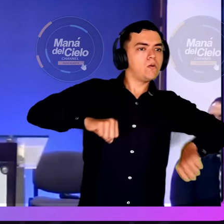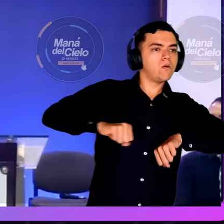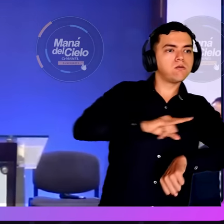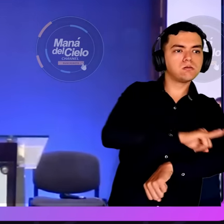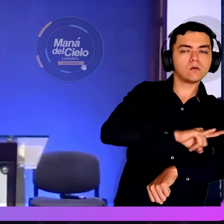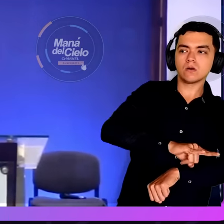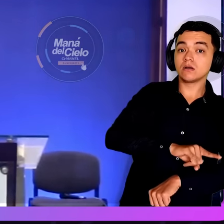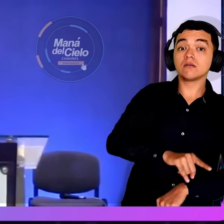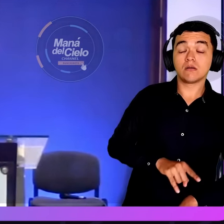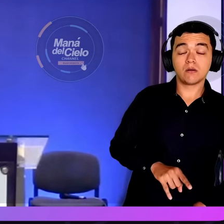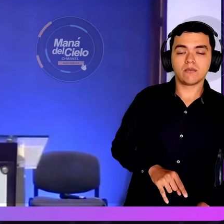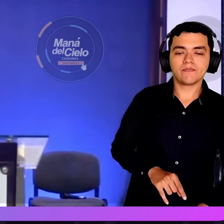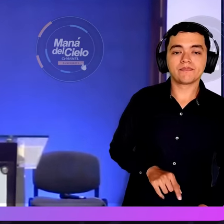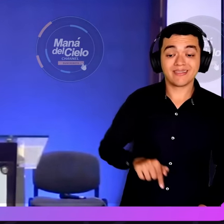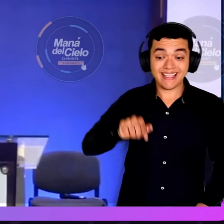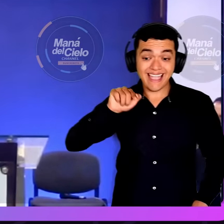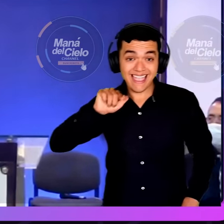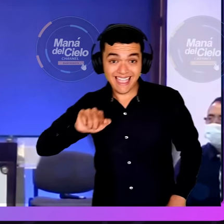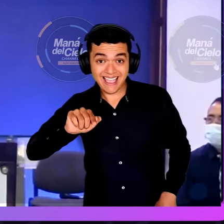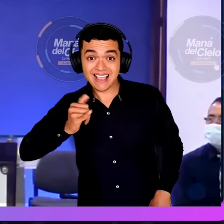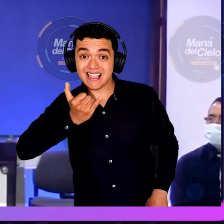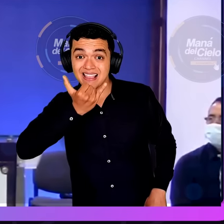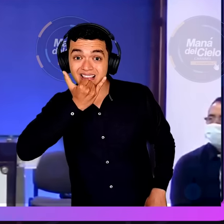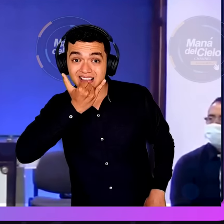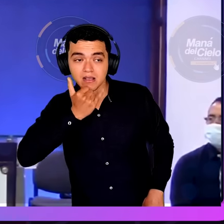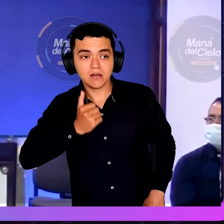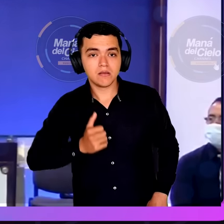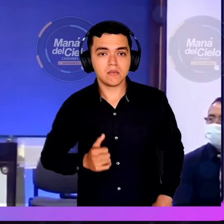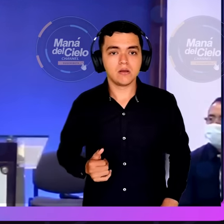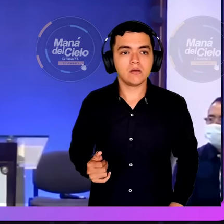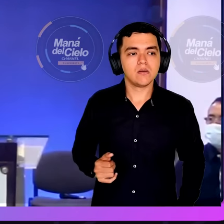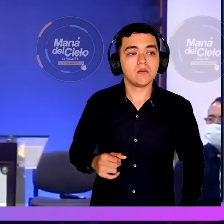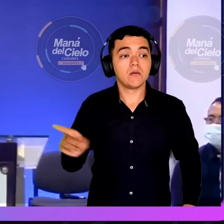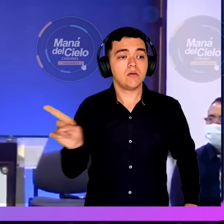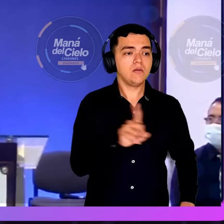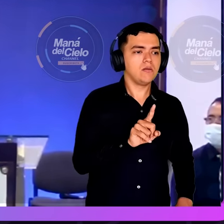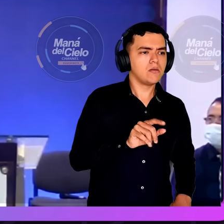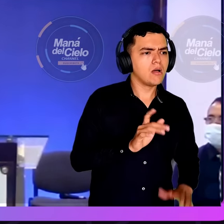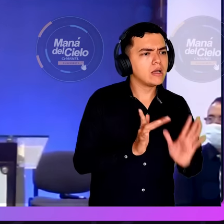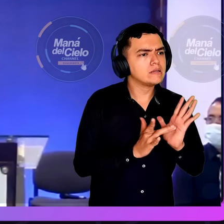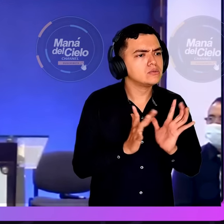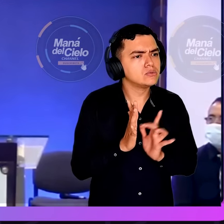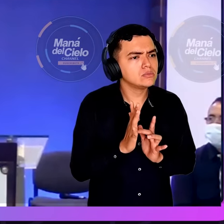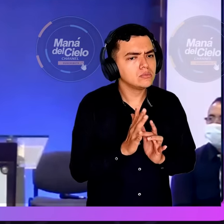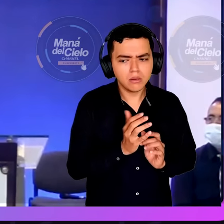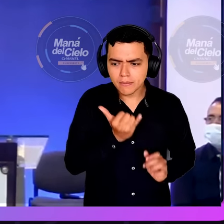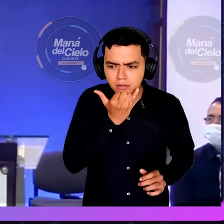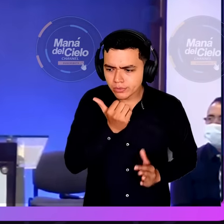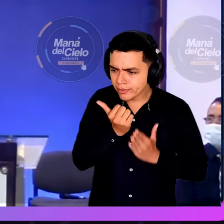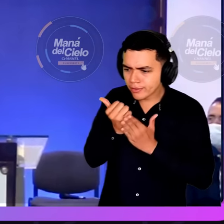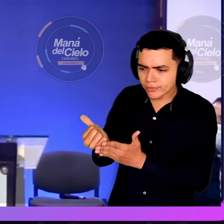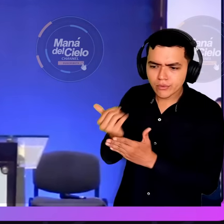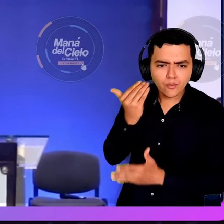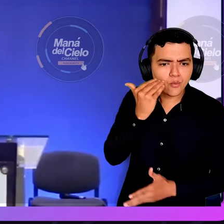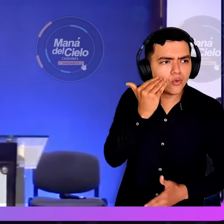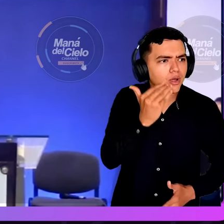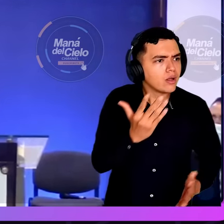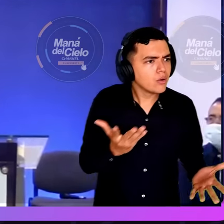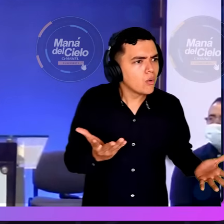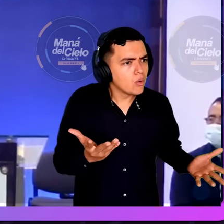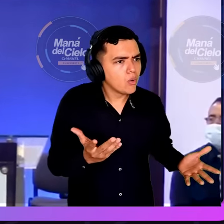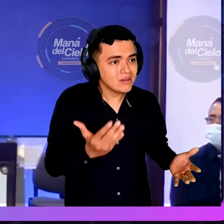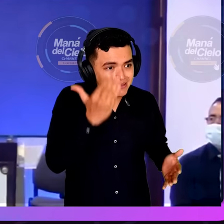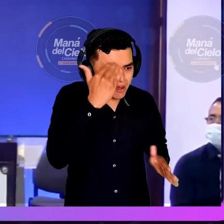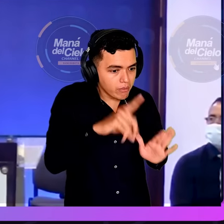¿te das cuenta lo que? Porque así como se atrevió a decirle, Señor, tú no le puedes hacer el milagro a esa mujer, porque esa mujer es sirofenicia. Yo creo que no